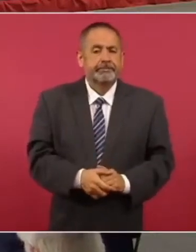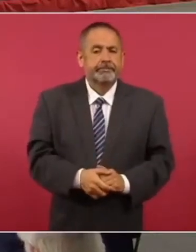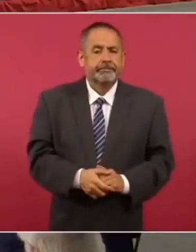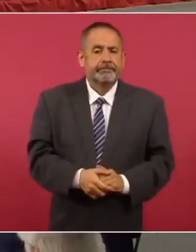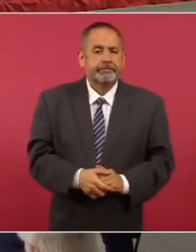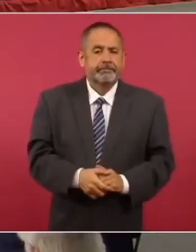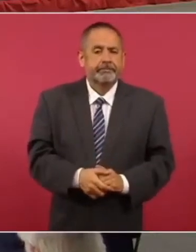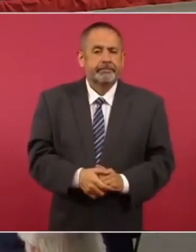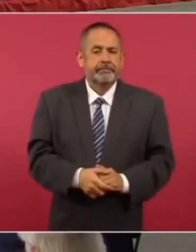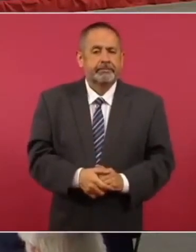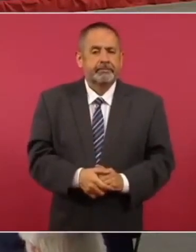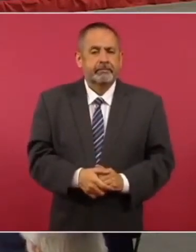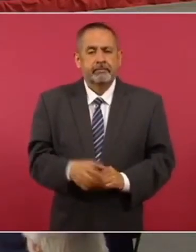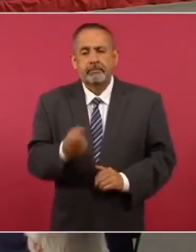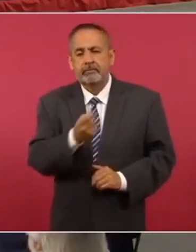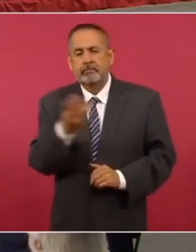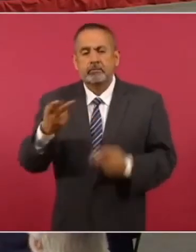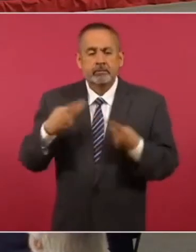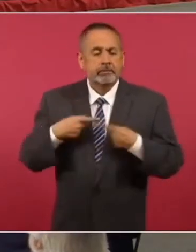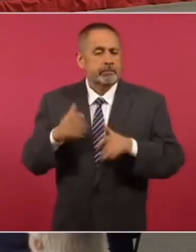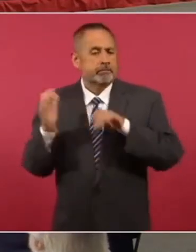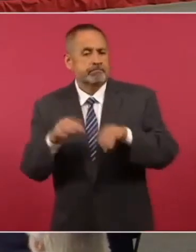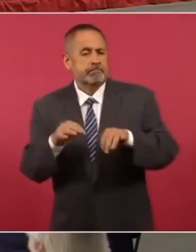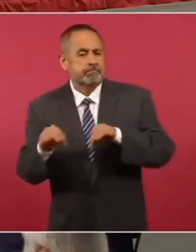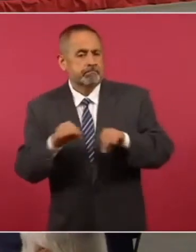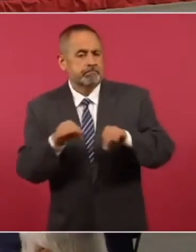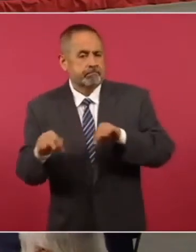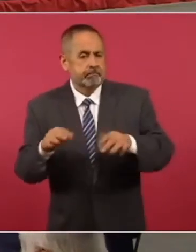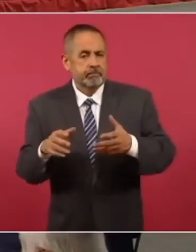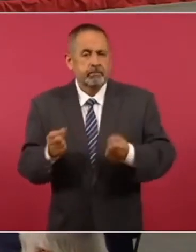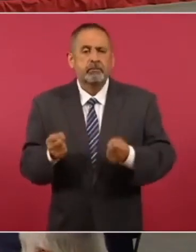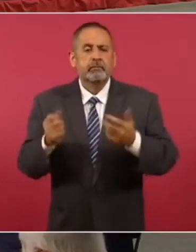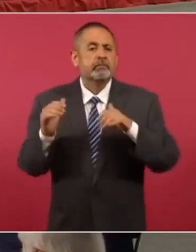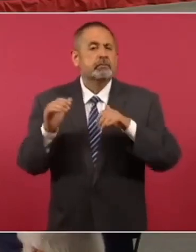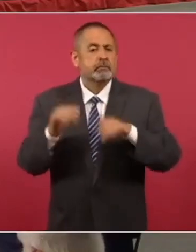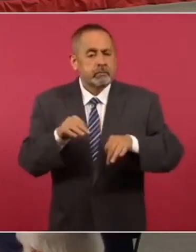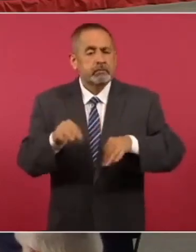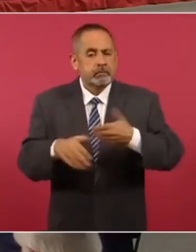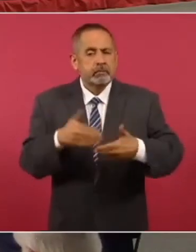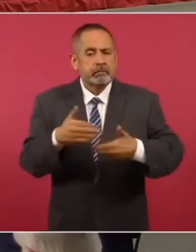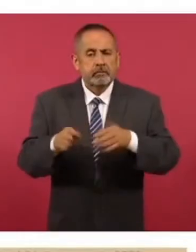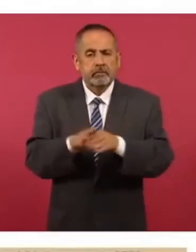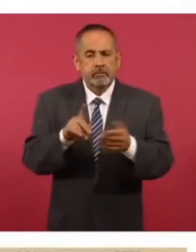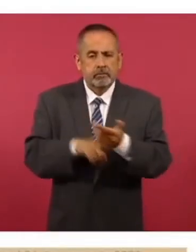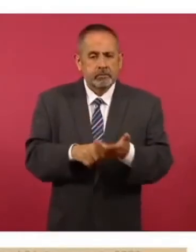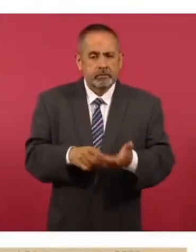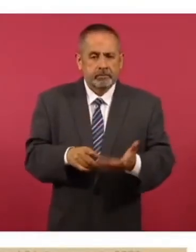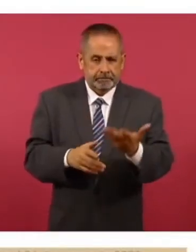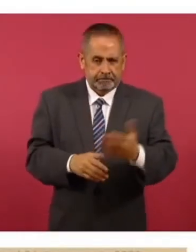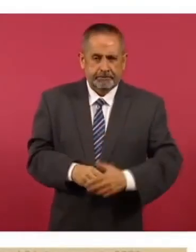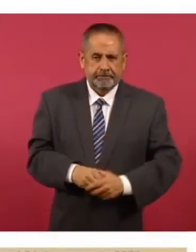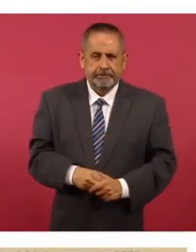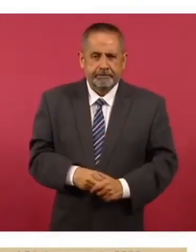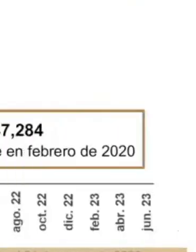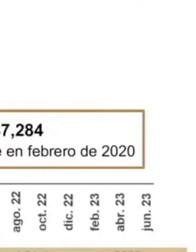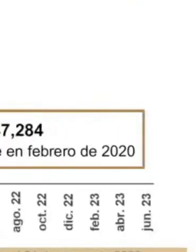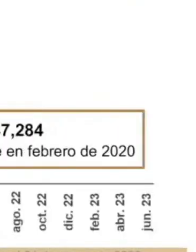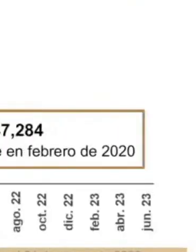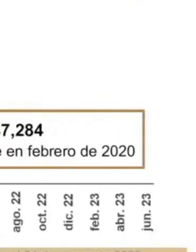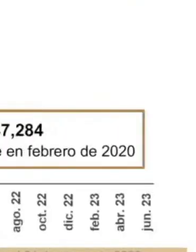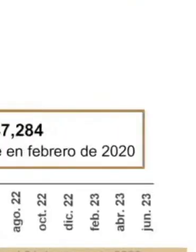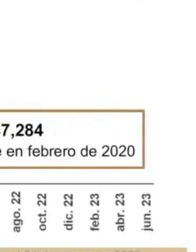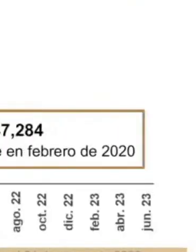estos son los puestos de trabajo, los empleos que se generan, los